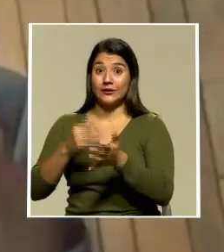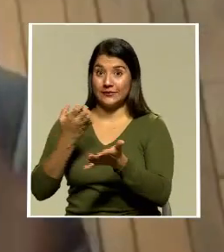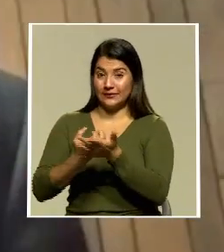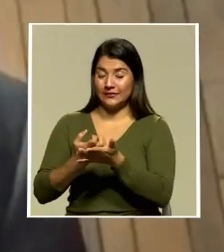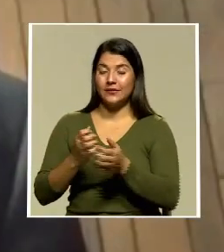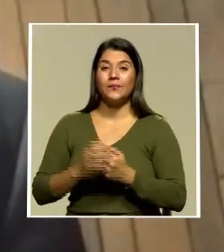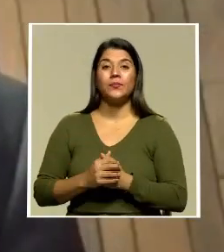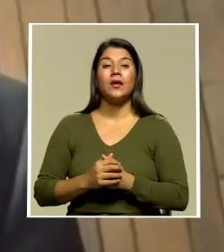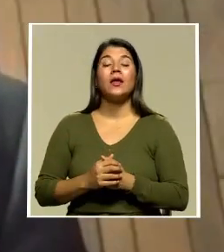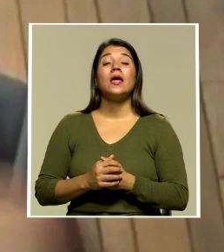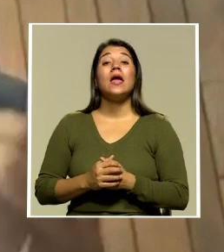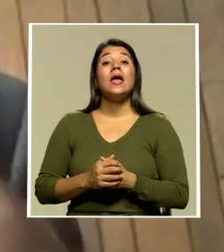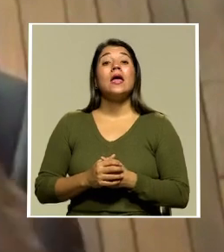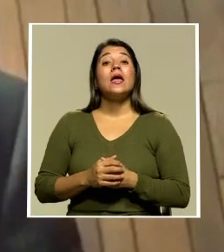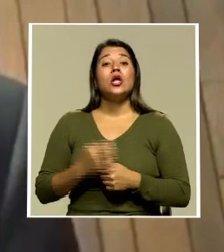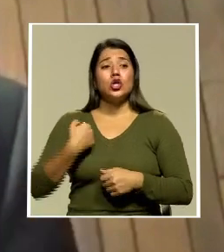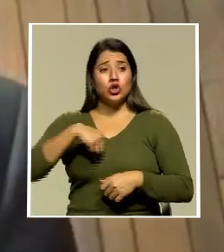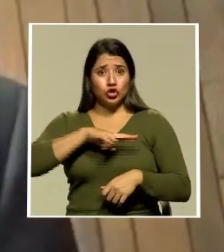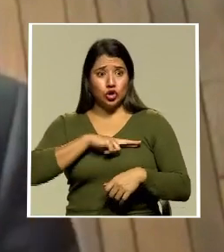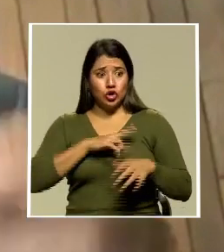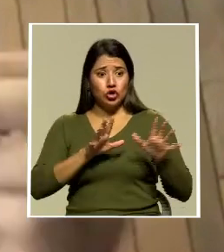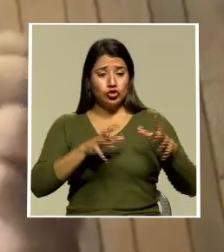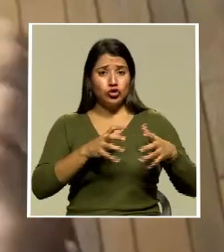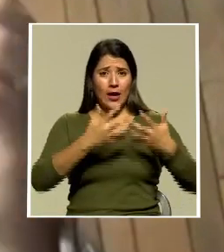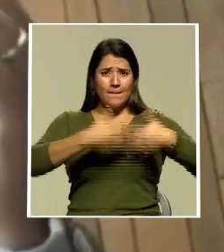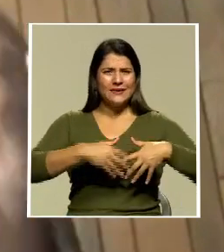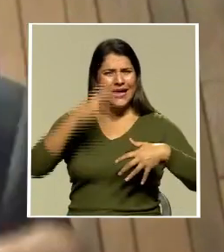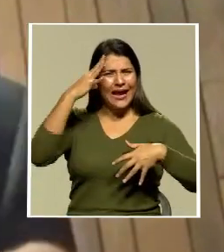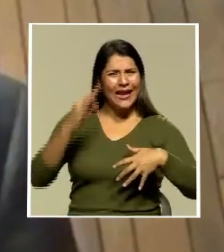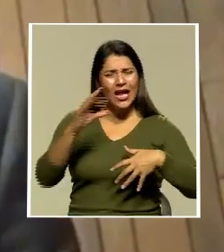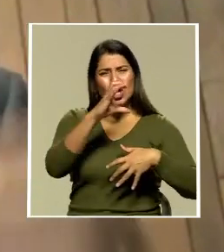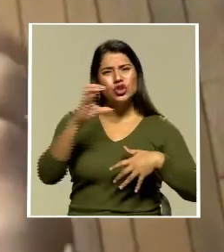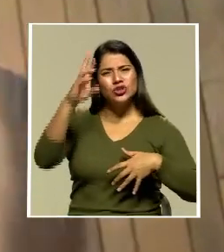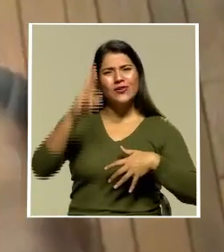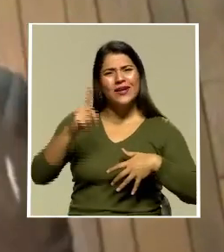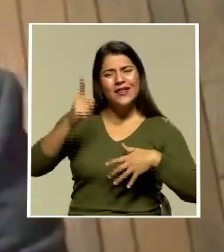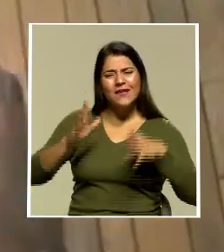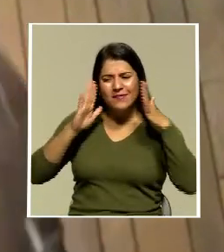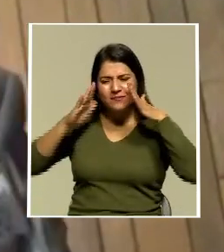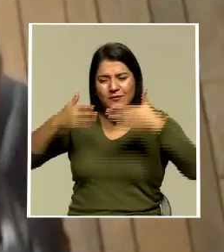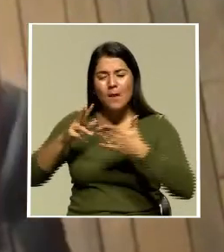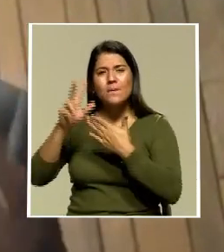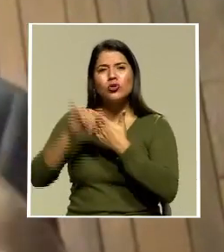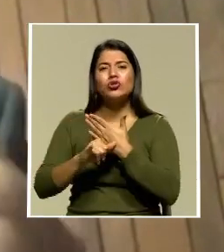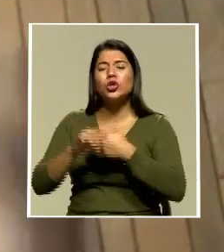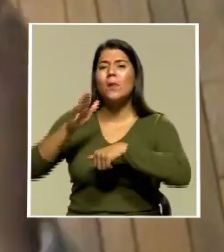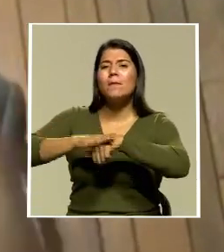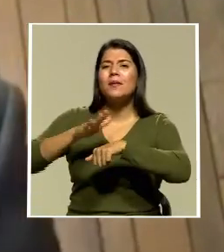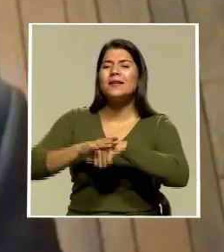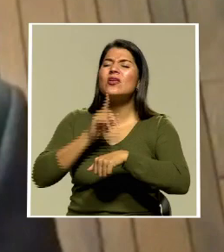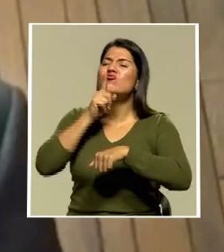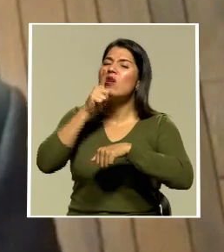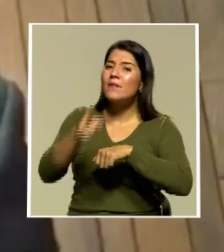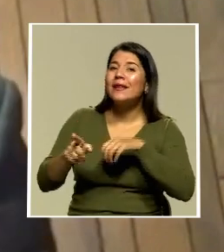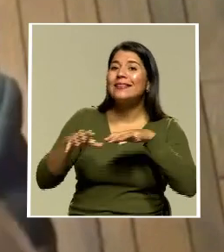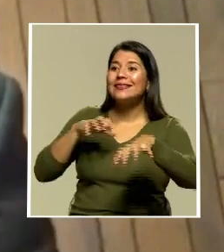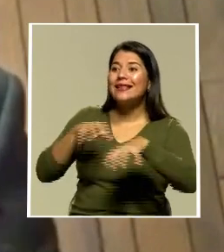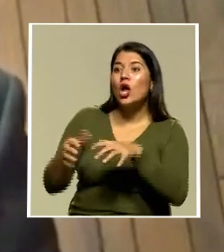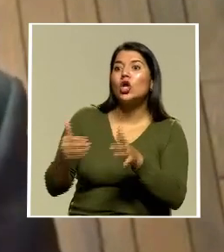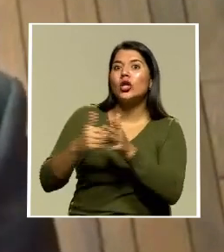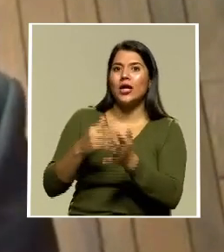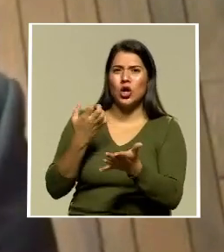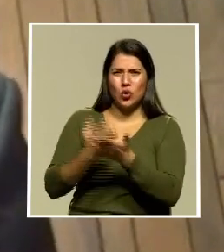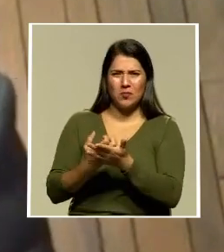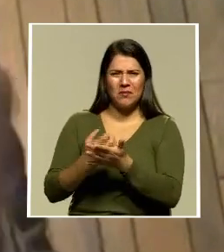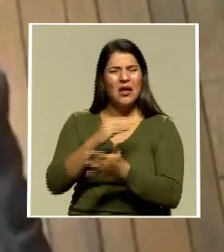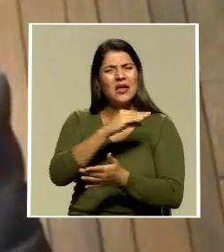Cámaras considera que el país debe concentrarse en los proyectos que permitan una verdadera reactivación económica y dejar de